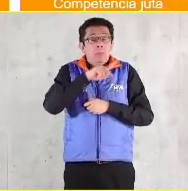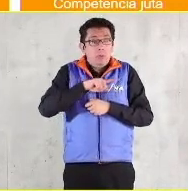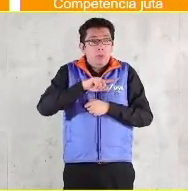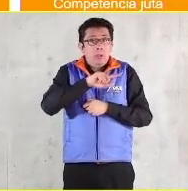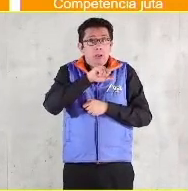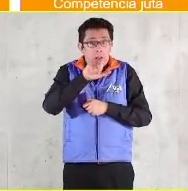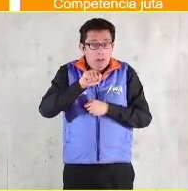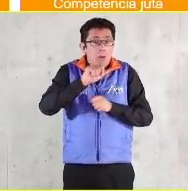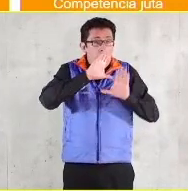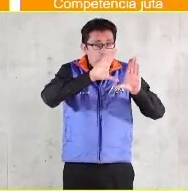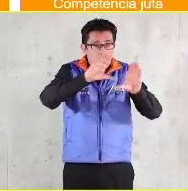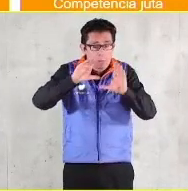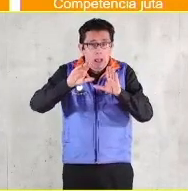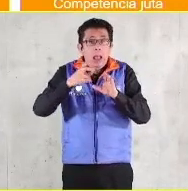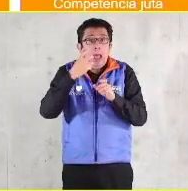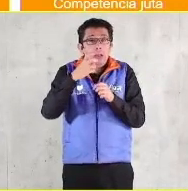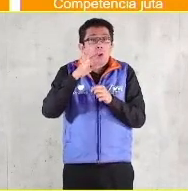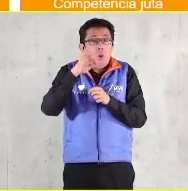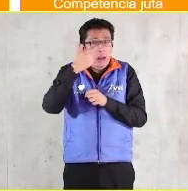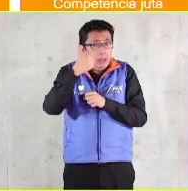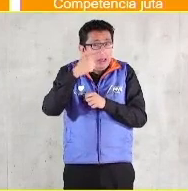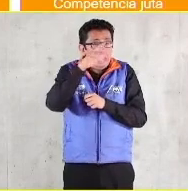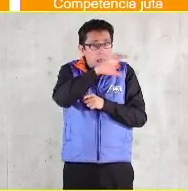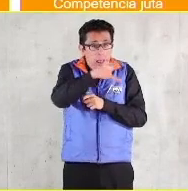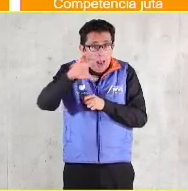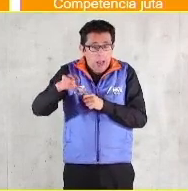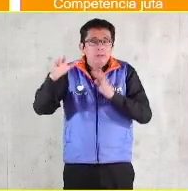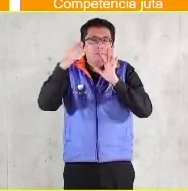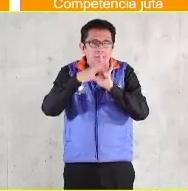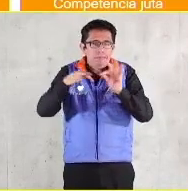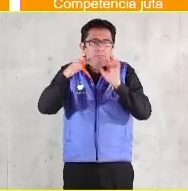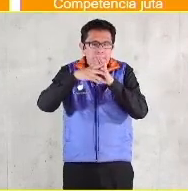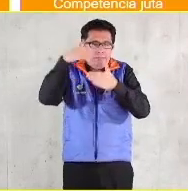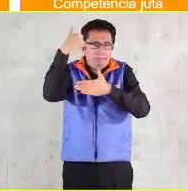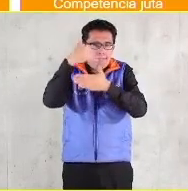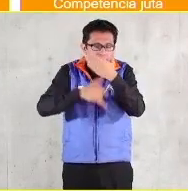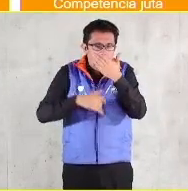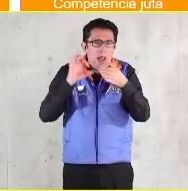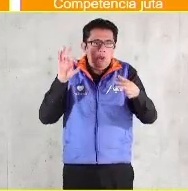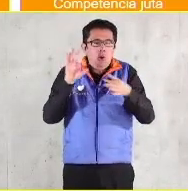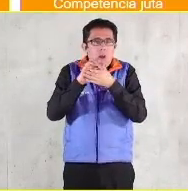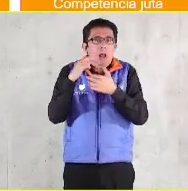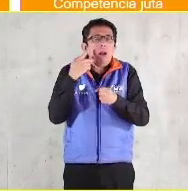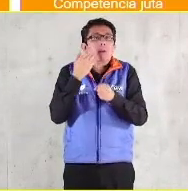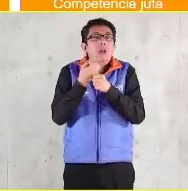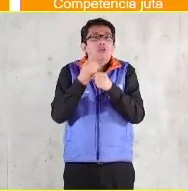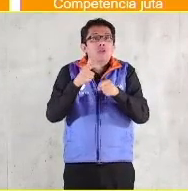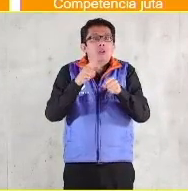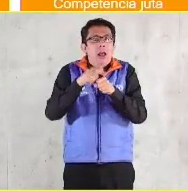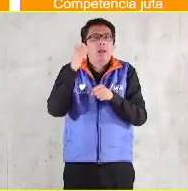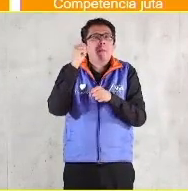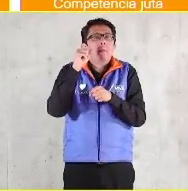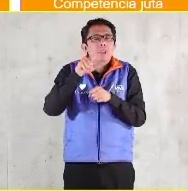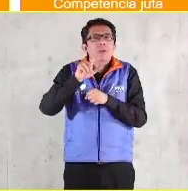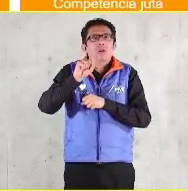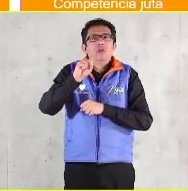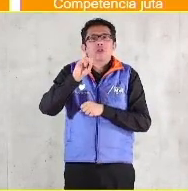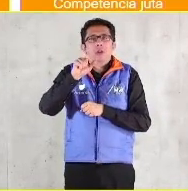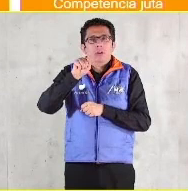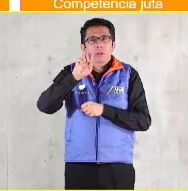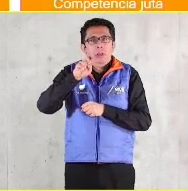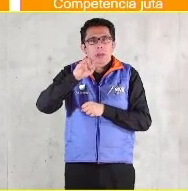cada uno y la importancia que tienen que ver con, de alguna manera, con la responsabilidad social y el desarrollo de la sostenibilidad.